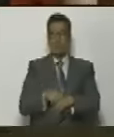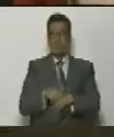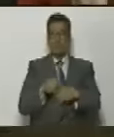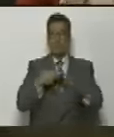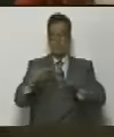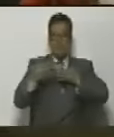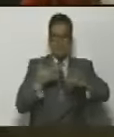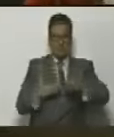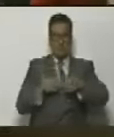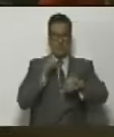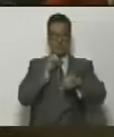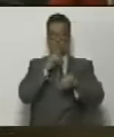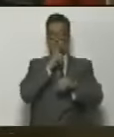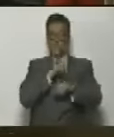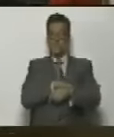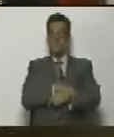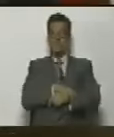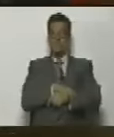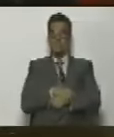Compartimos nombre.